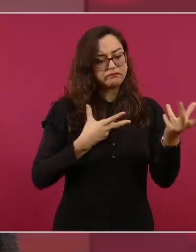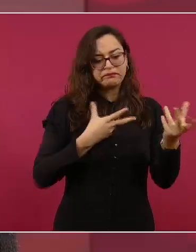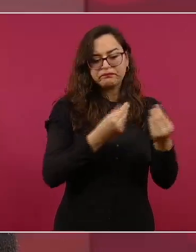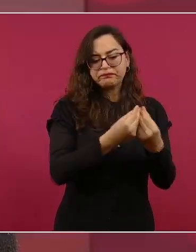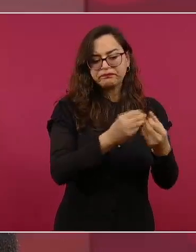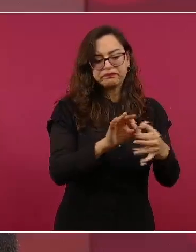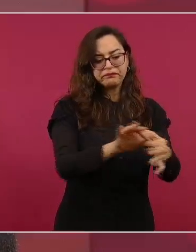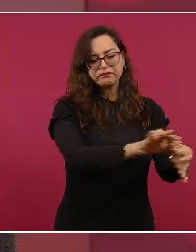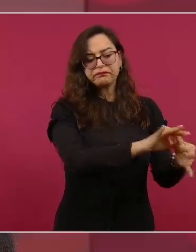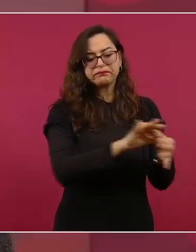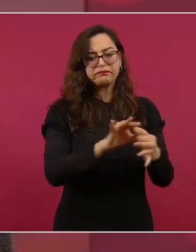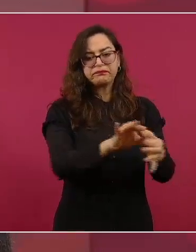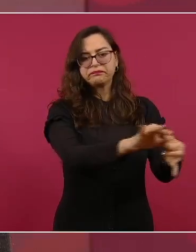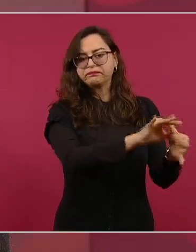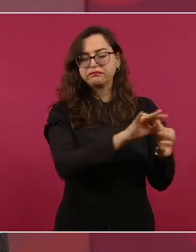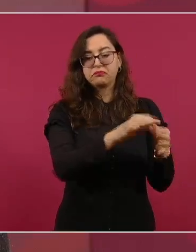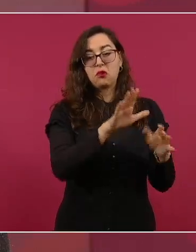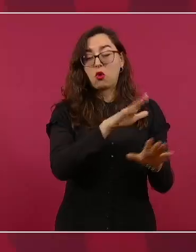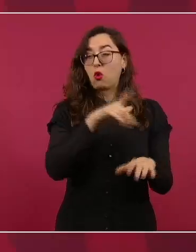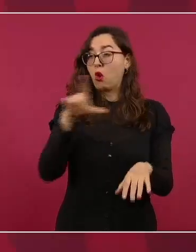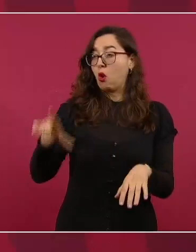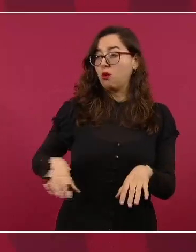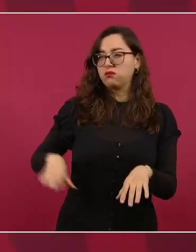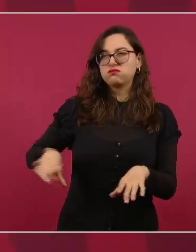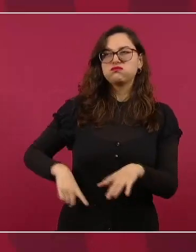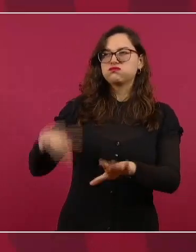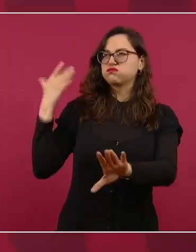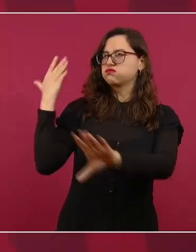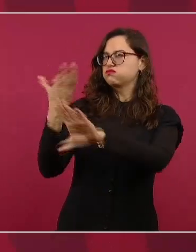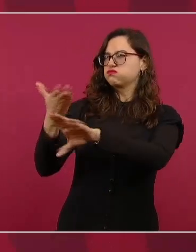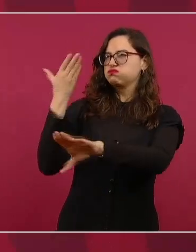completamente reaccionaria.